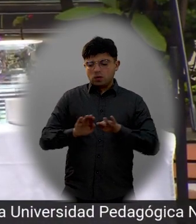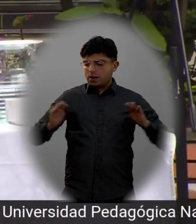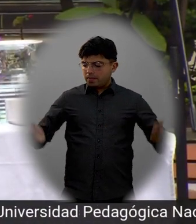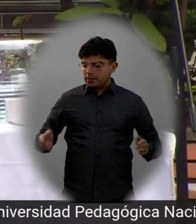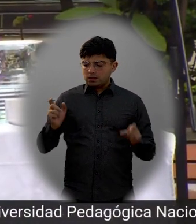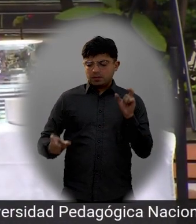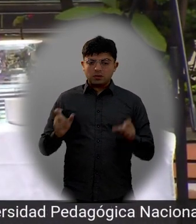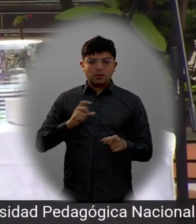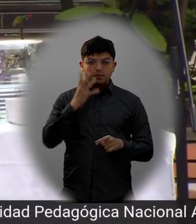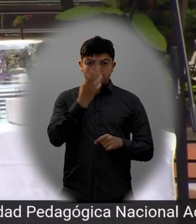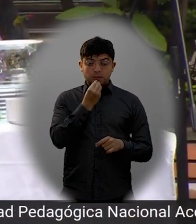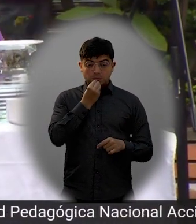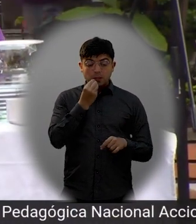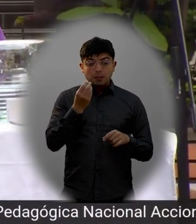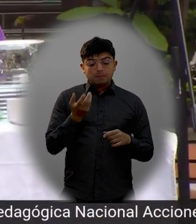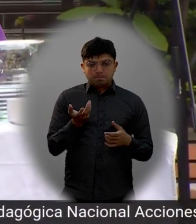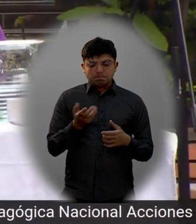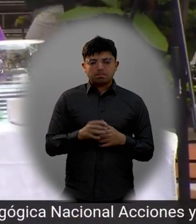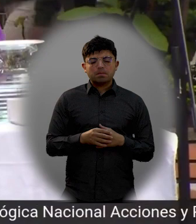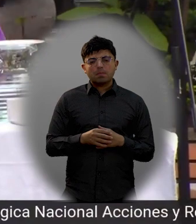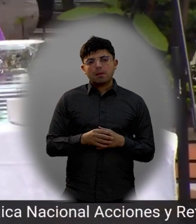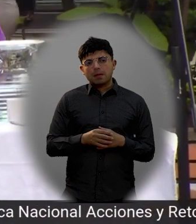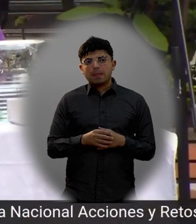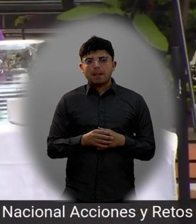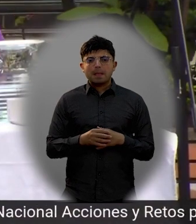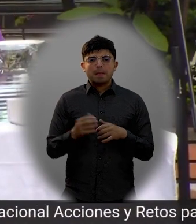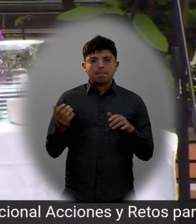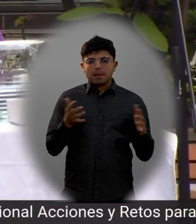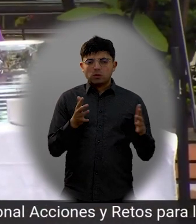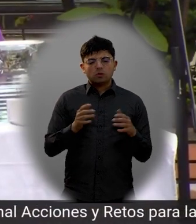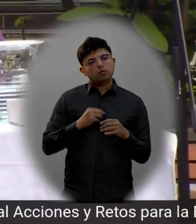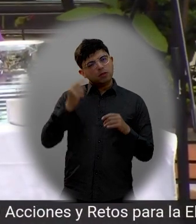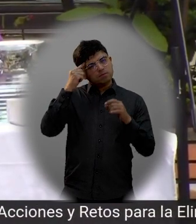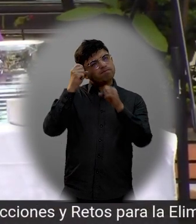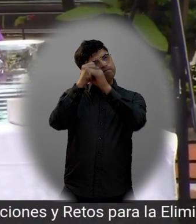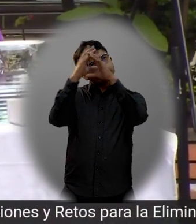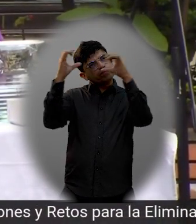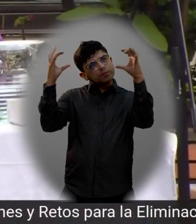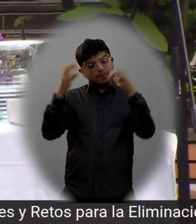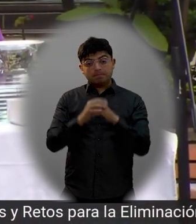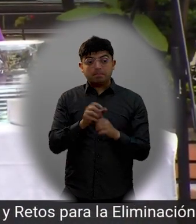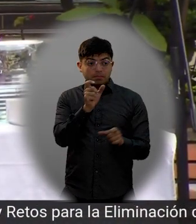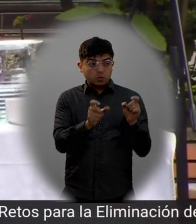personas maravillosas para que puedan, digamos, hacer esa proyección visual.